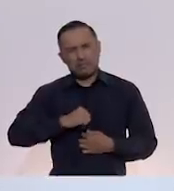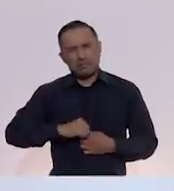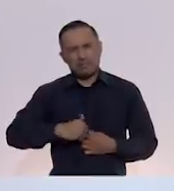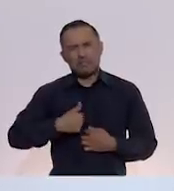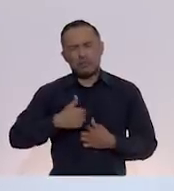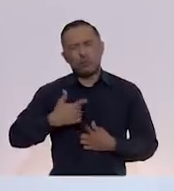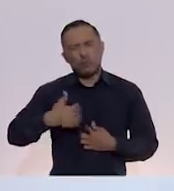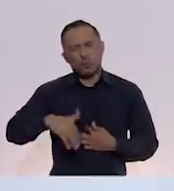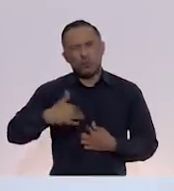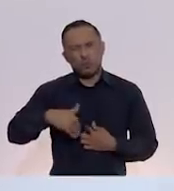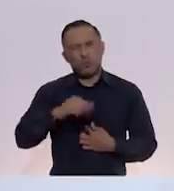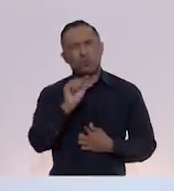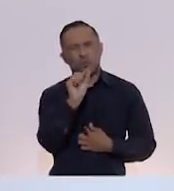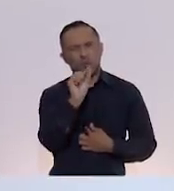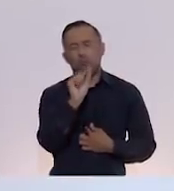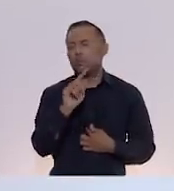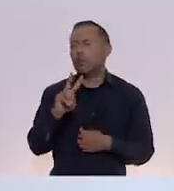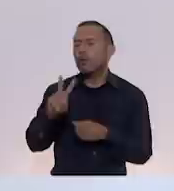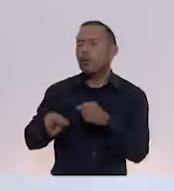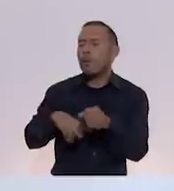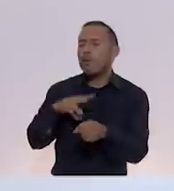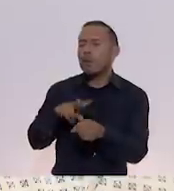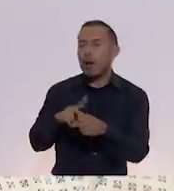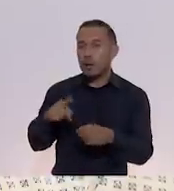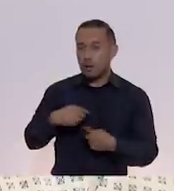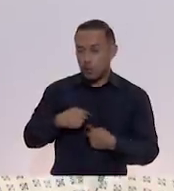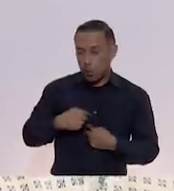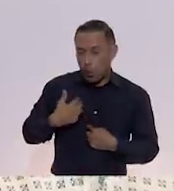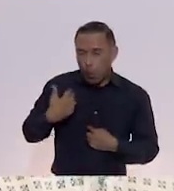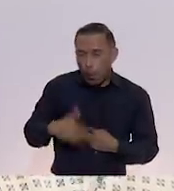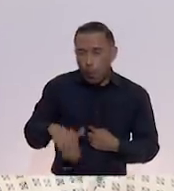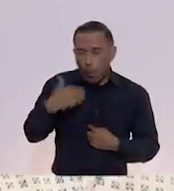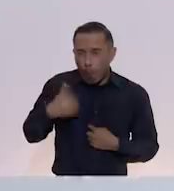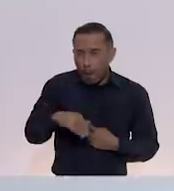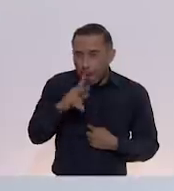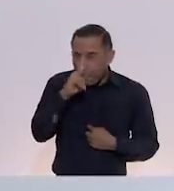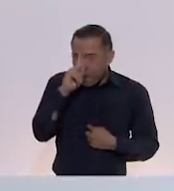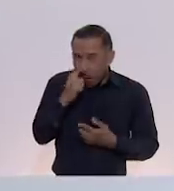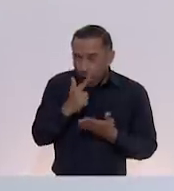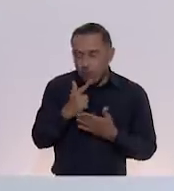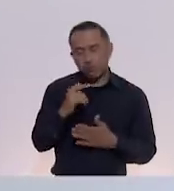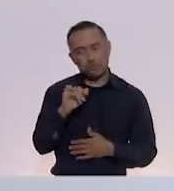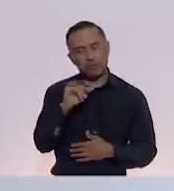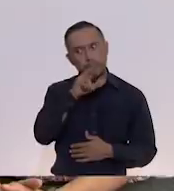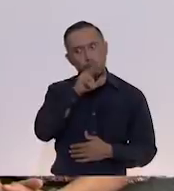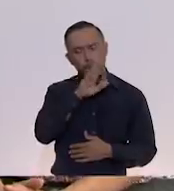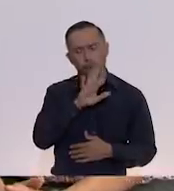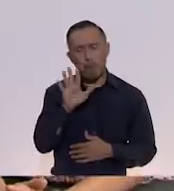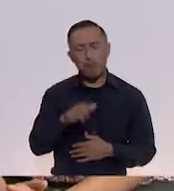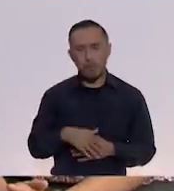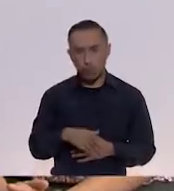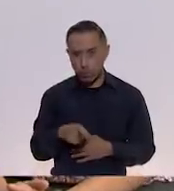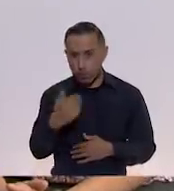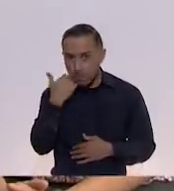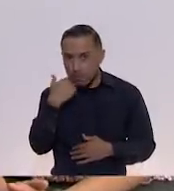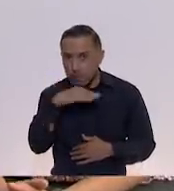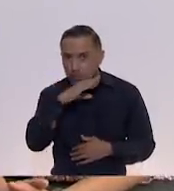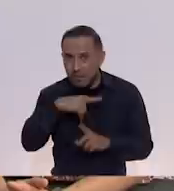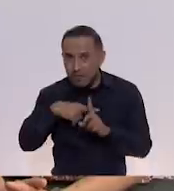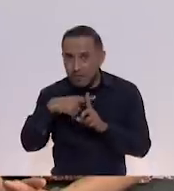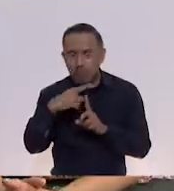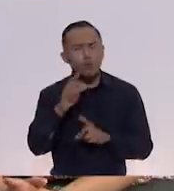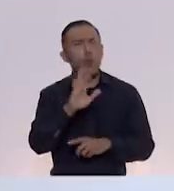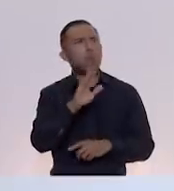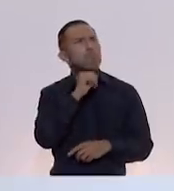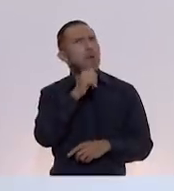Es normal. Si le molesta mucho, entonces nos preocupamos. ¿Ha tenido fiebre? Nada, no ha tenido nada de